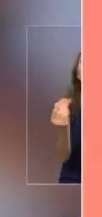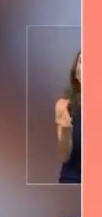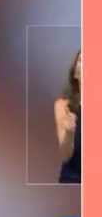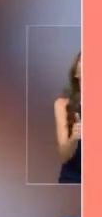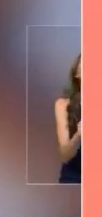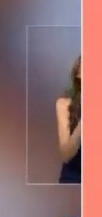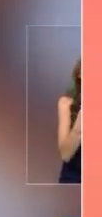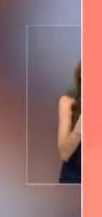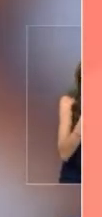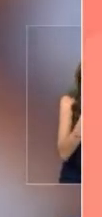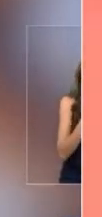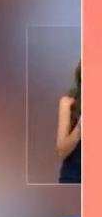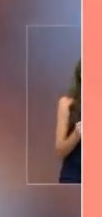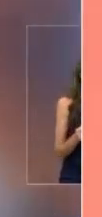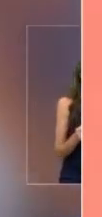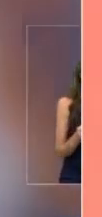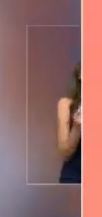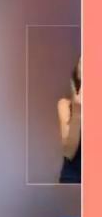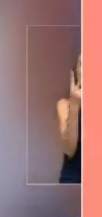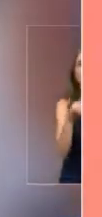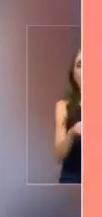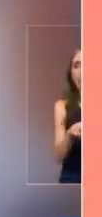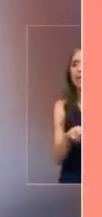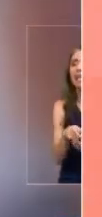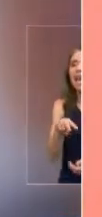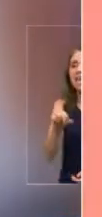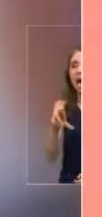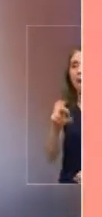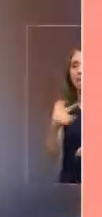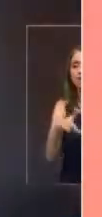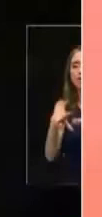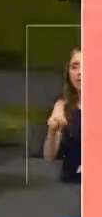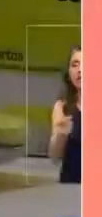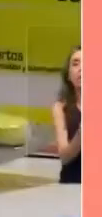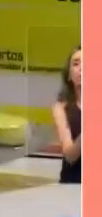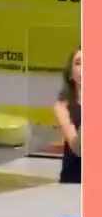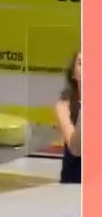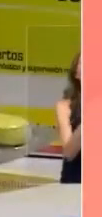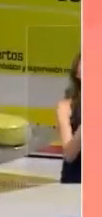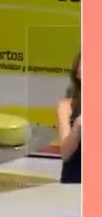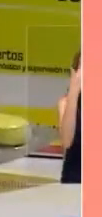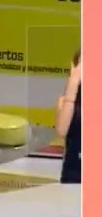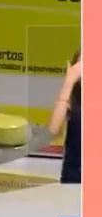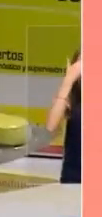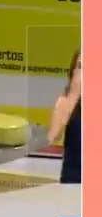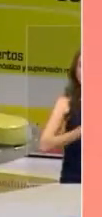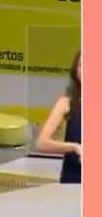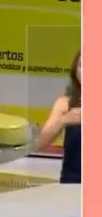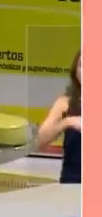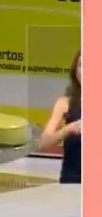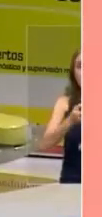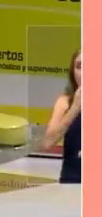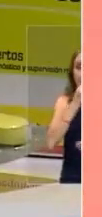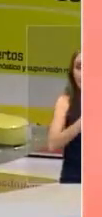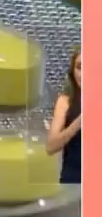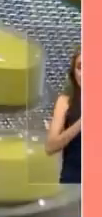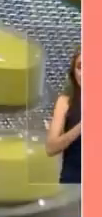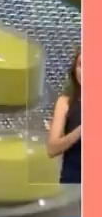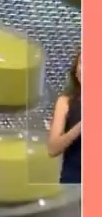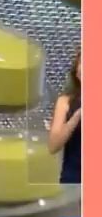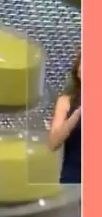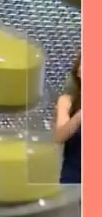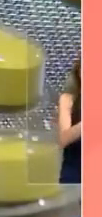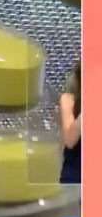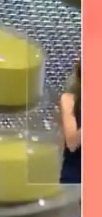y para el consumo privado y próximo en el tiempo. O sea, el llamado a nuestros televidentes es a no comprar en